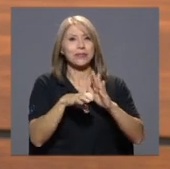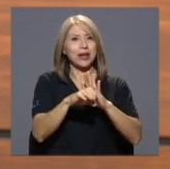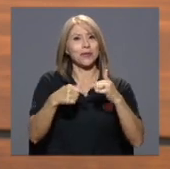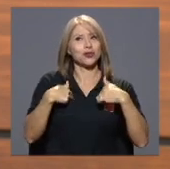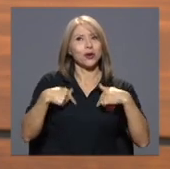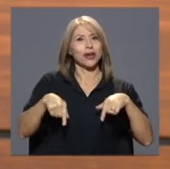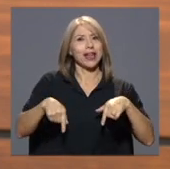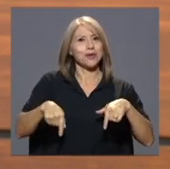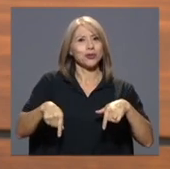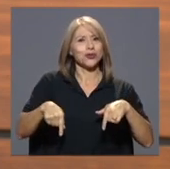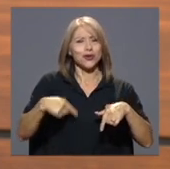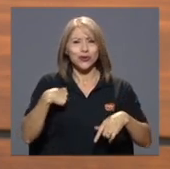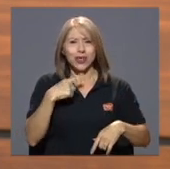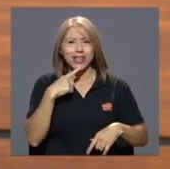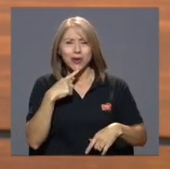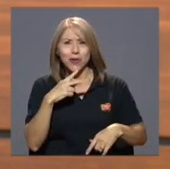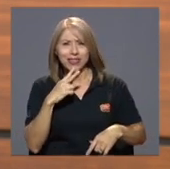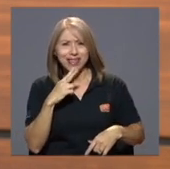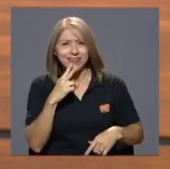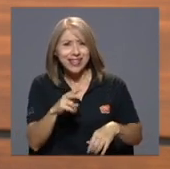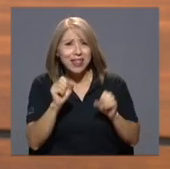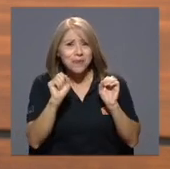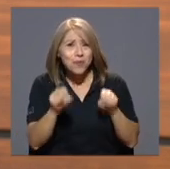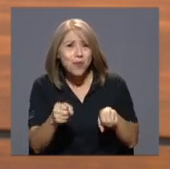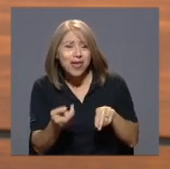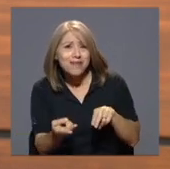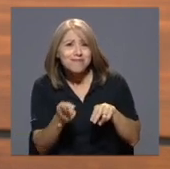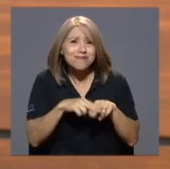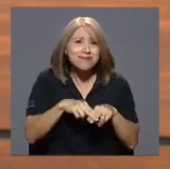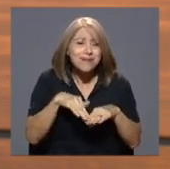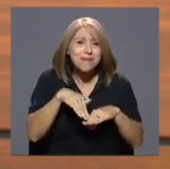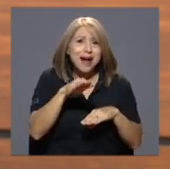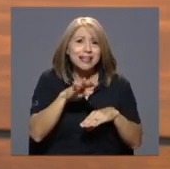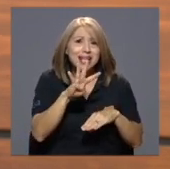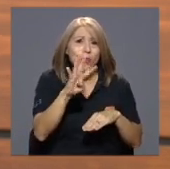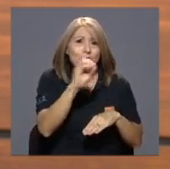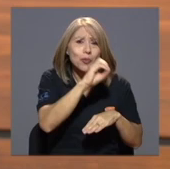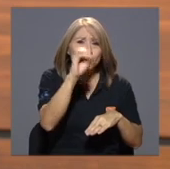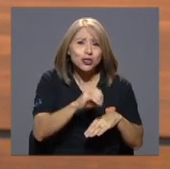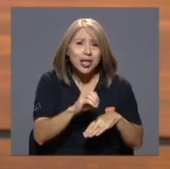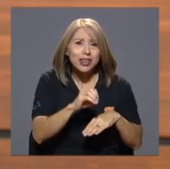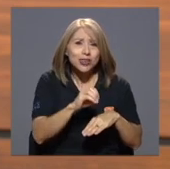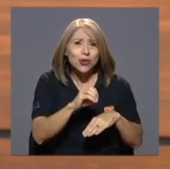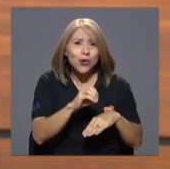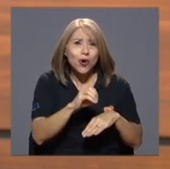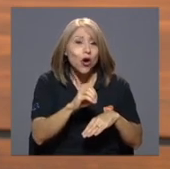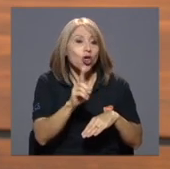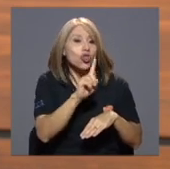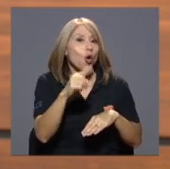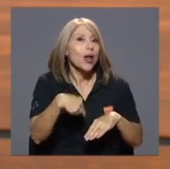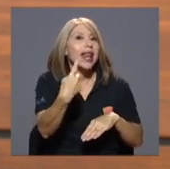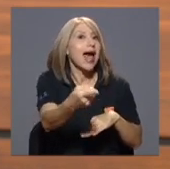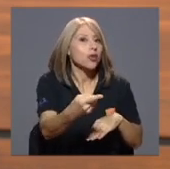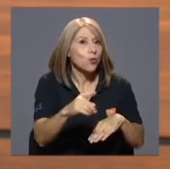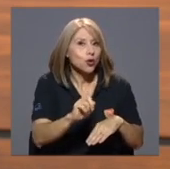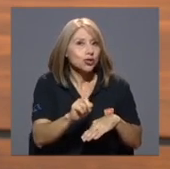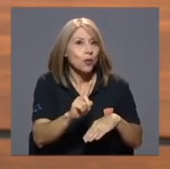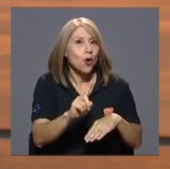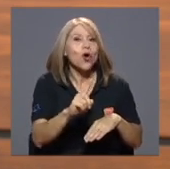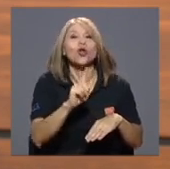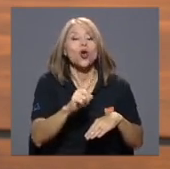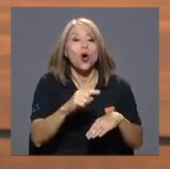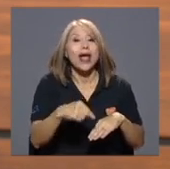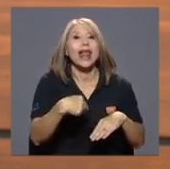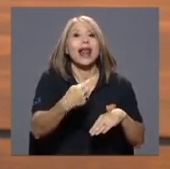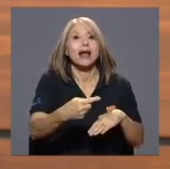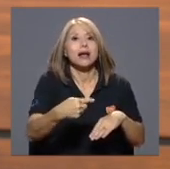poder tener más de 4%? Ojo, no es más de 4% el año que viene, eso se puede, es más de 4% el que viene y